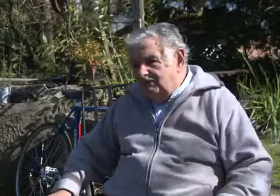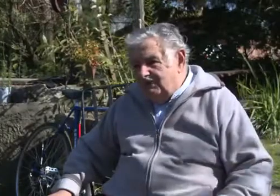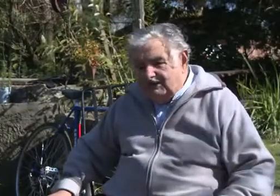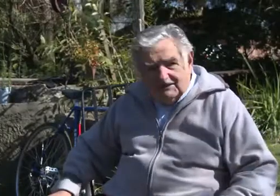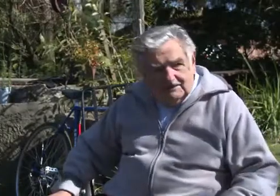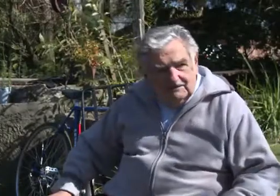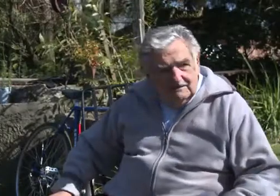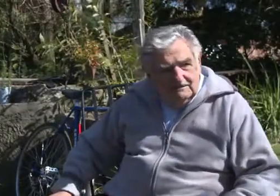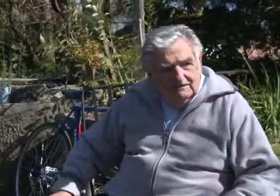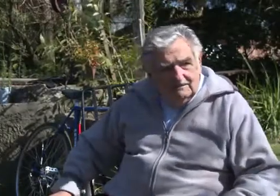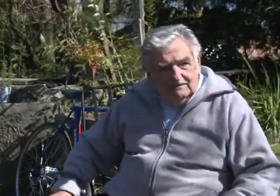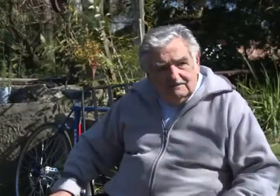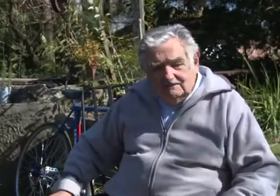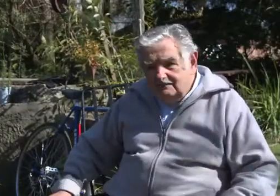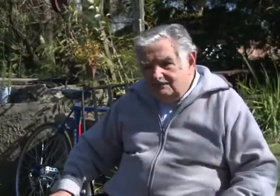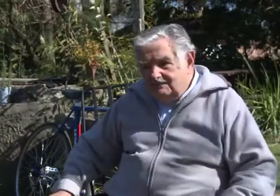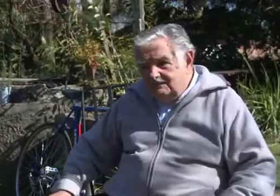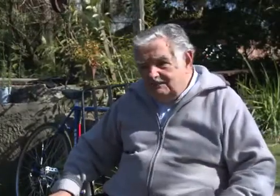hemos puesto en marcha.